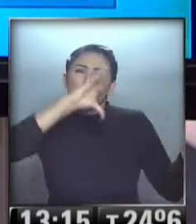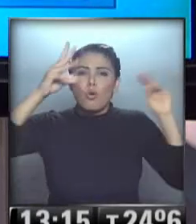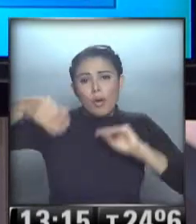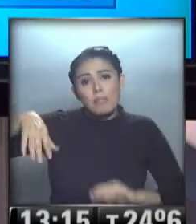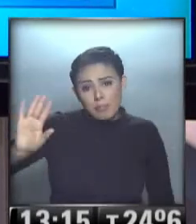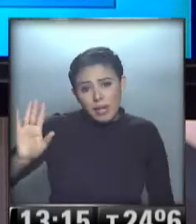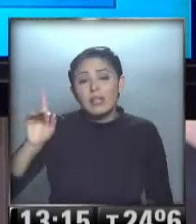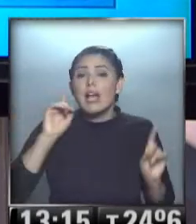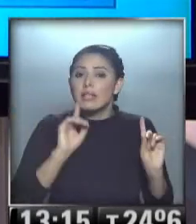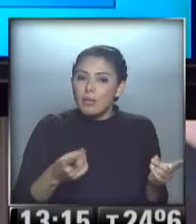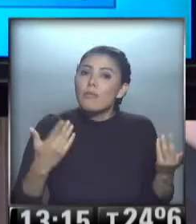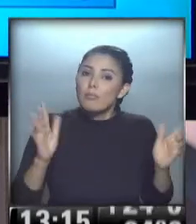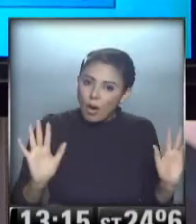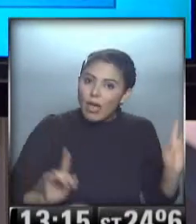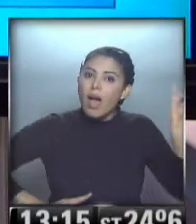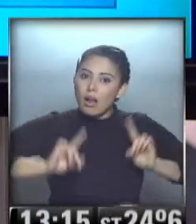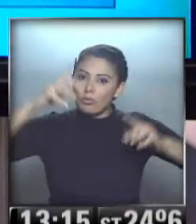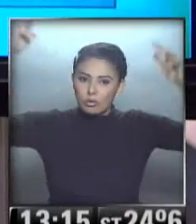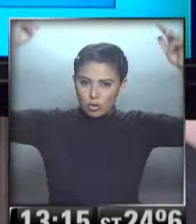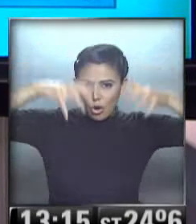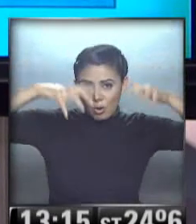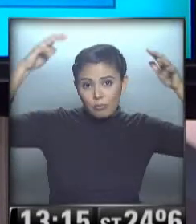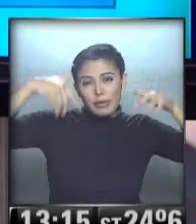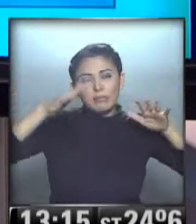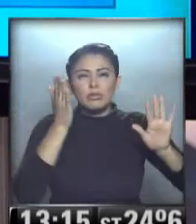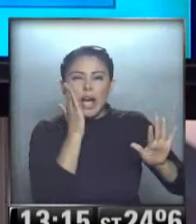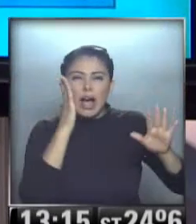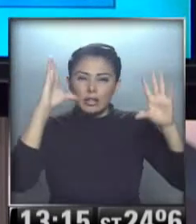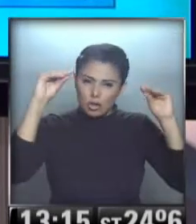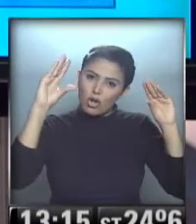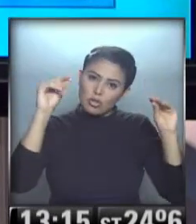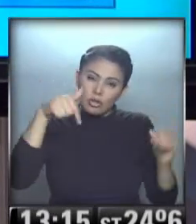nubosidad. Incluso hay probabilidad de alguna precipitación hacia la tarde, hacia